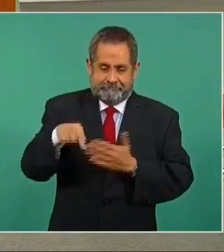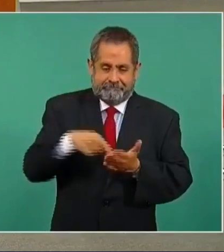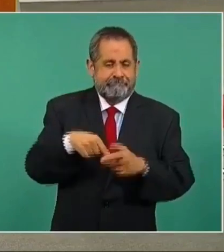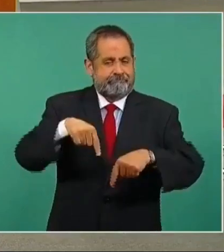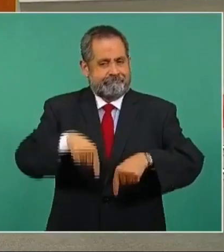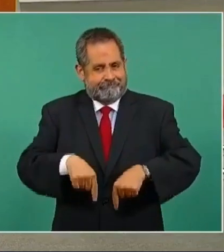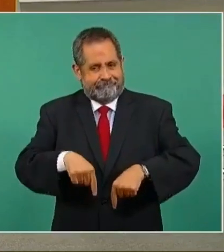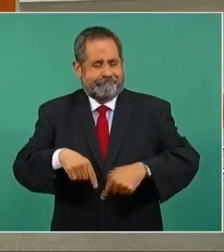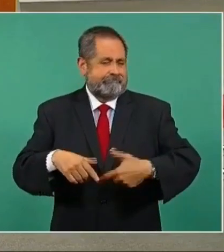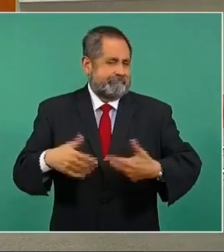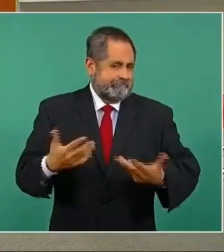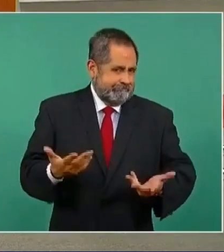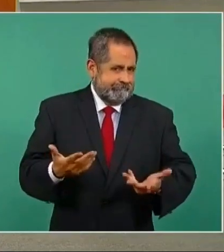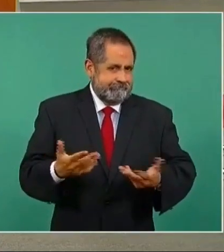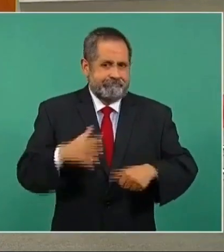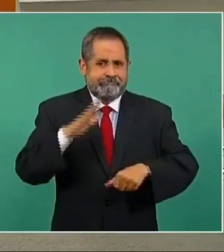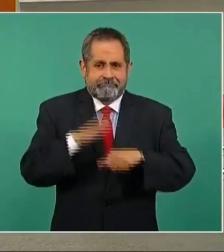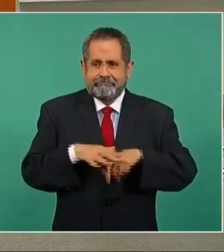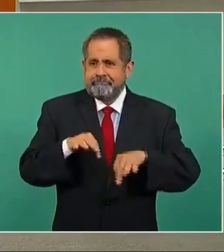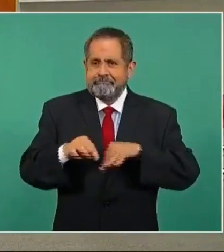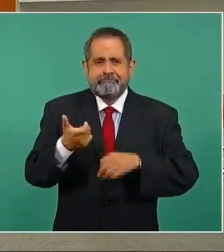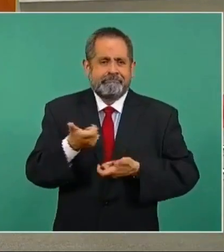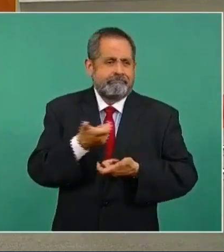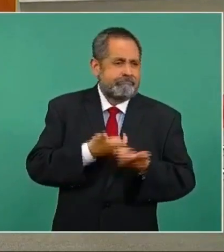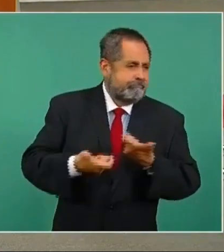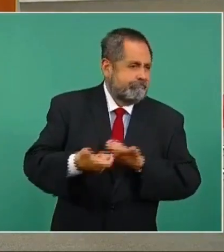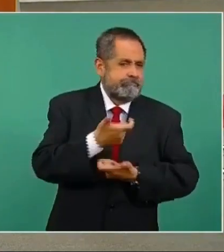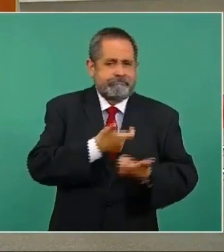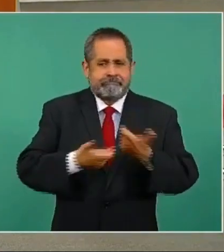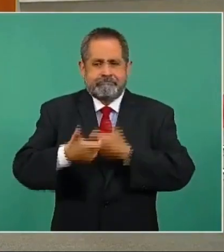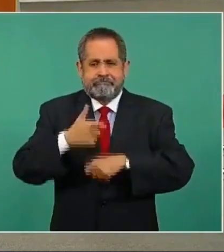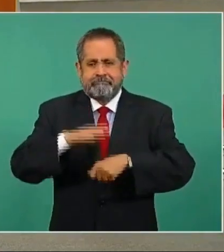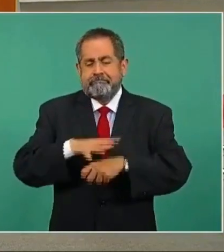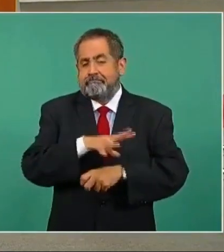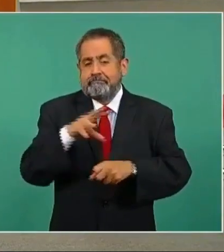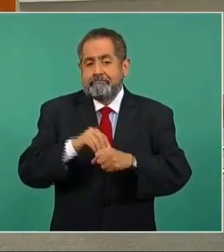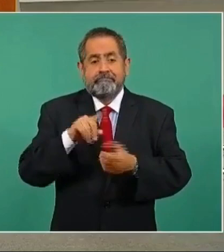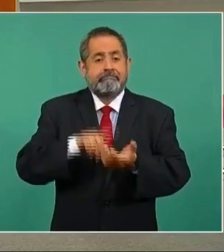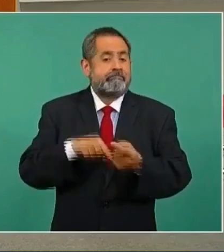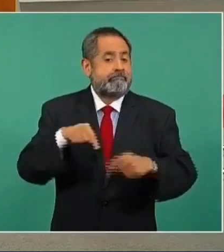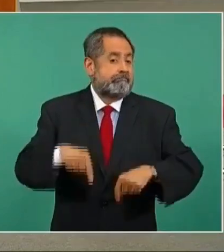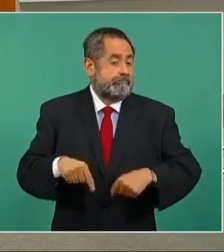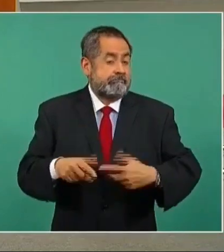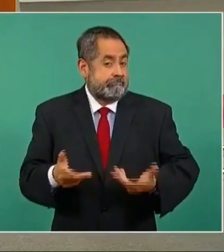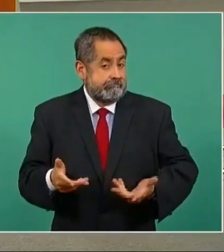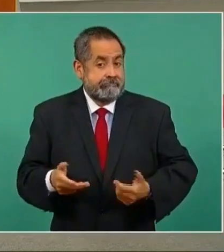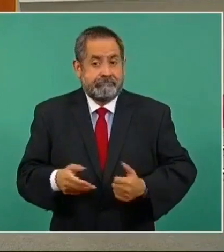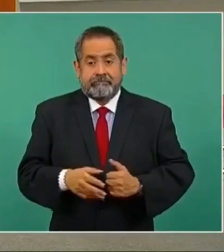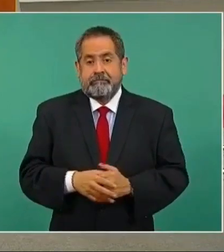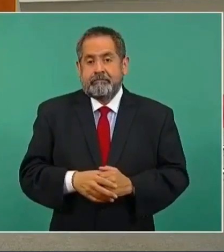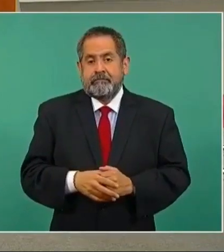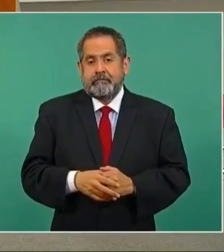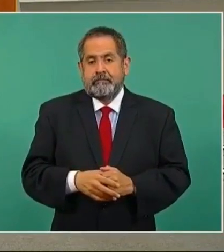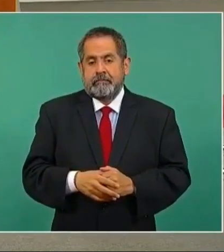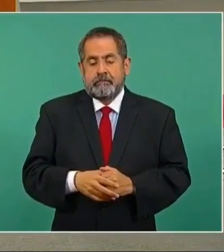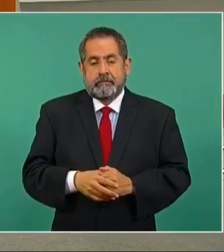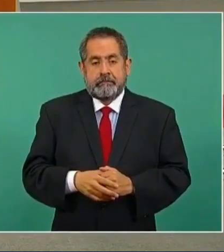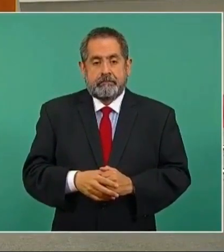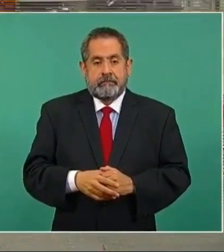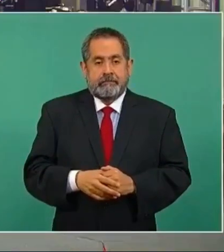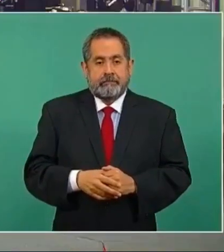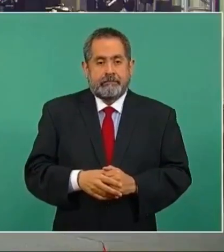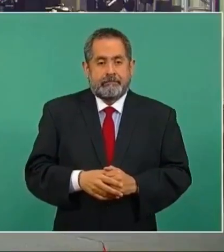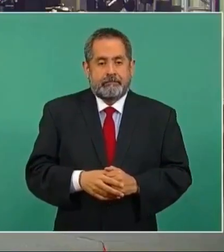y está toda la actividad financiera.